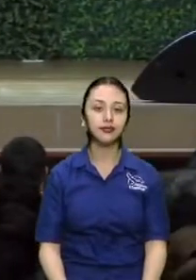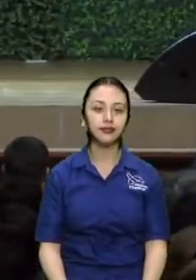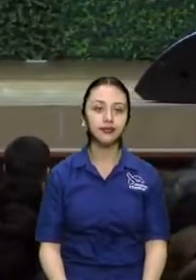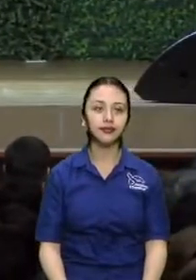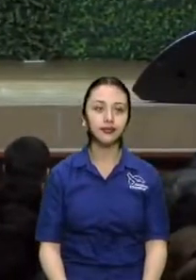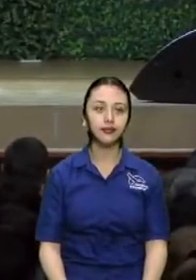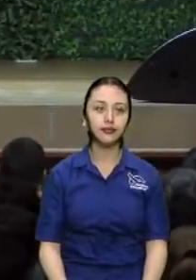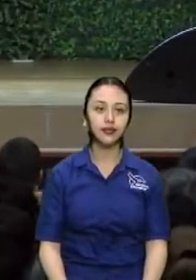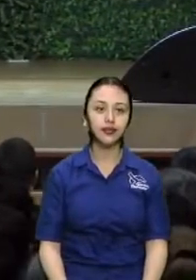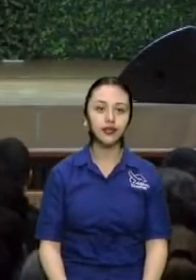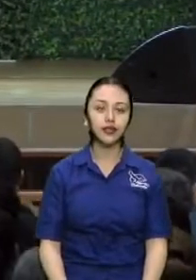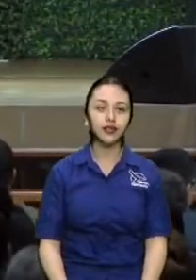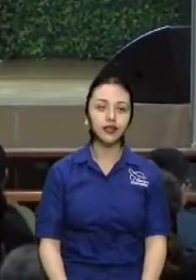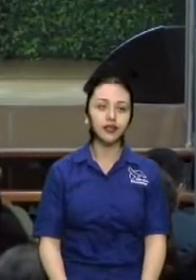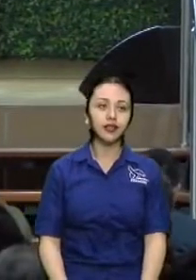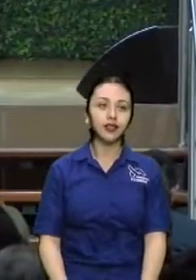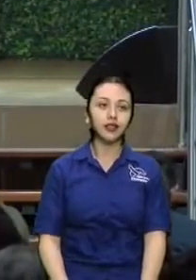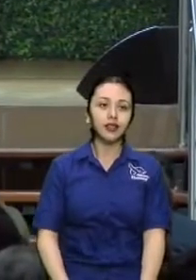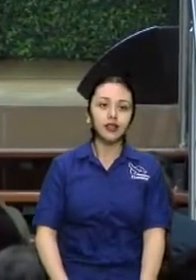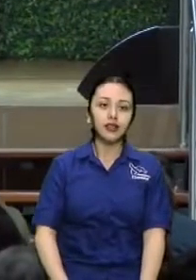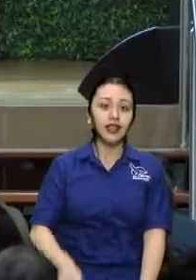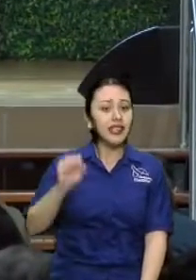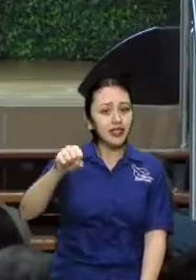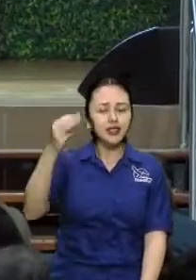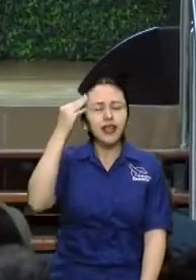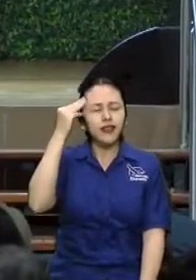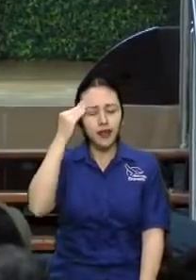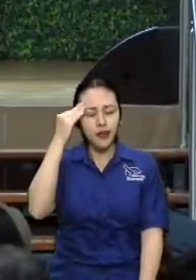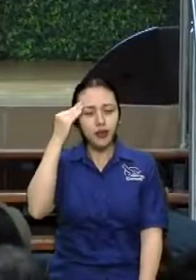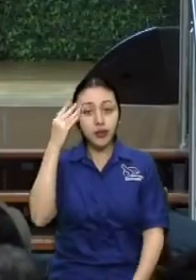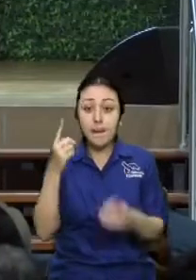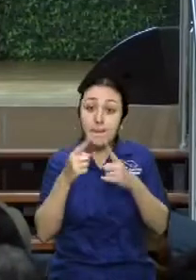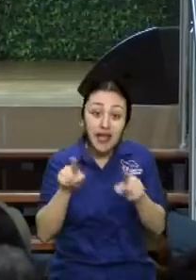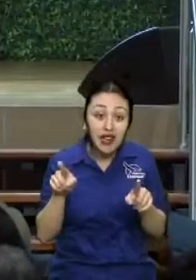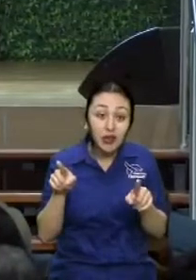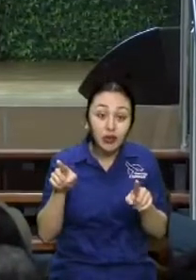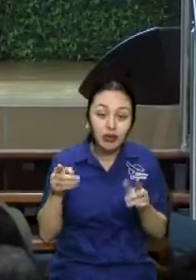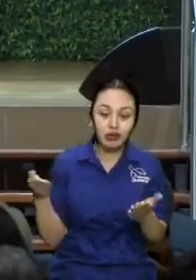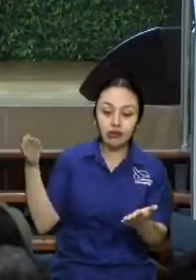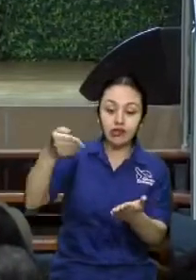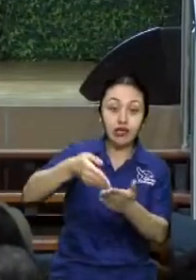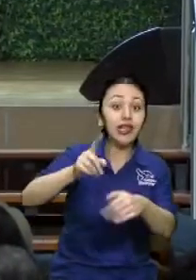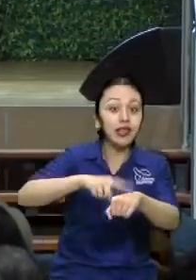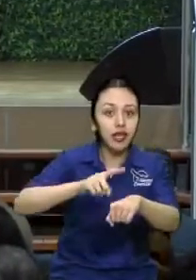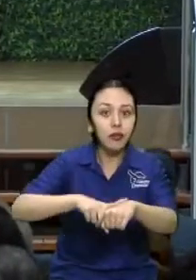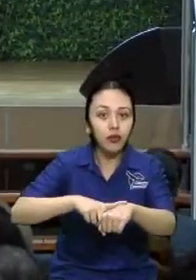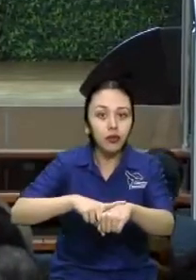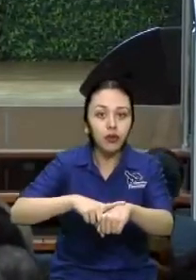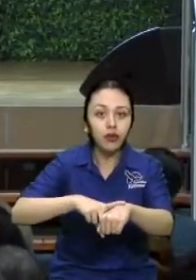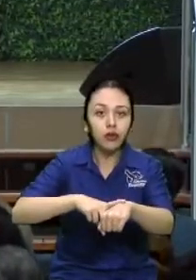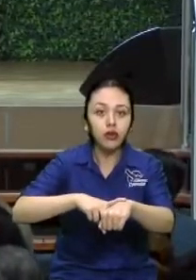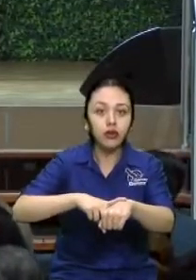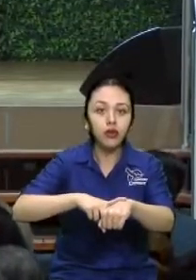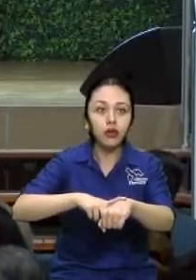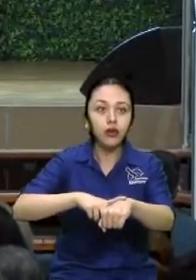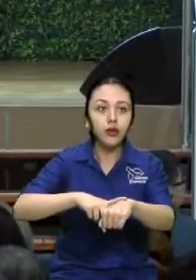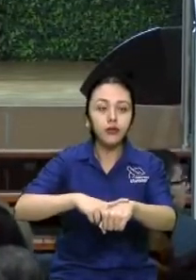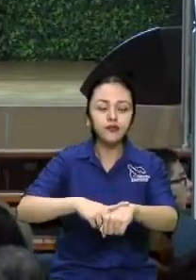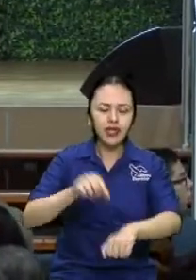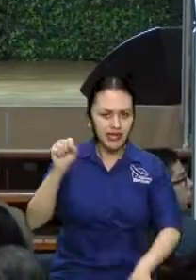Y uno lo sabe, hermano. Pero cuando llega el momento y uno ha estado creyendo, es envuelto en